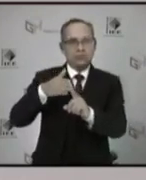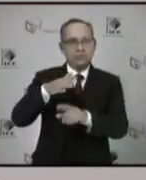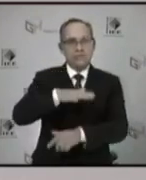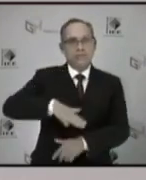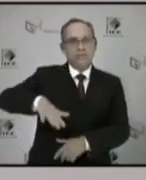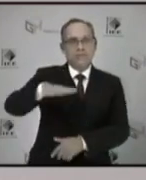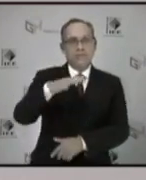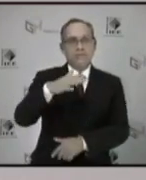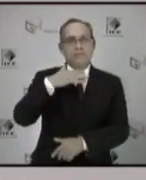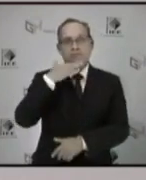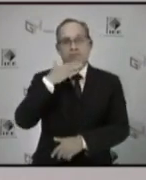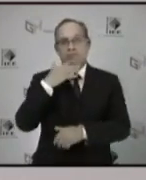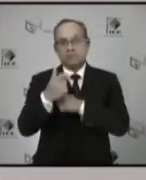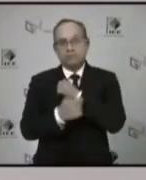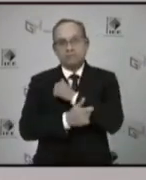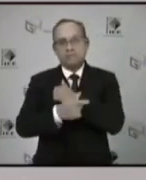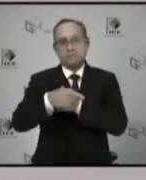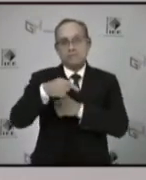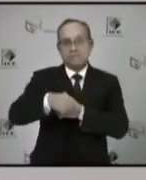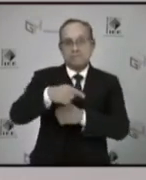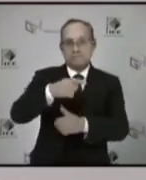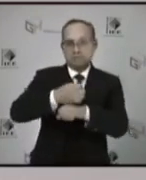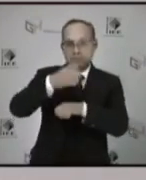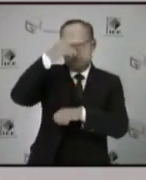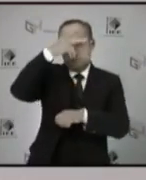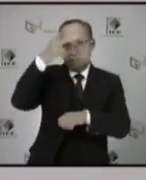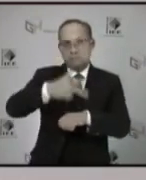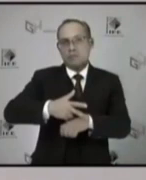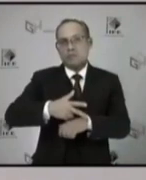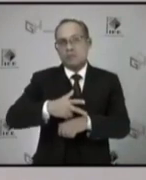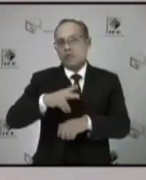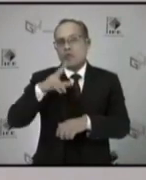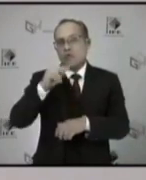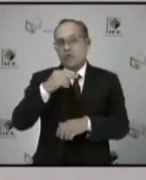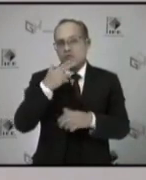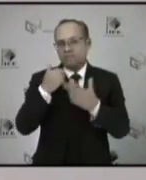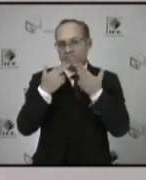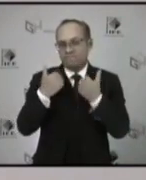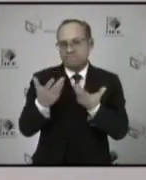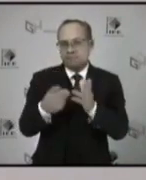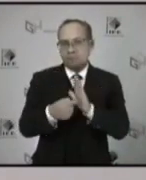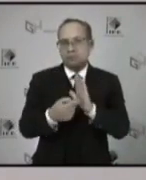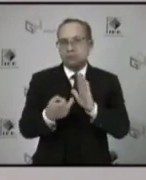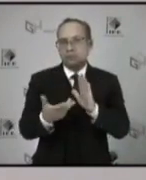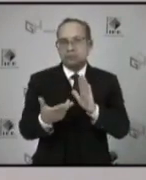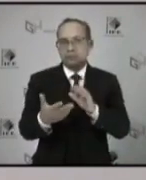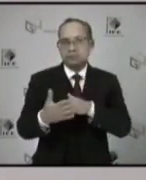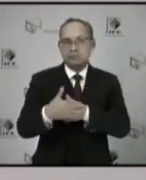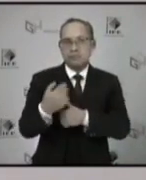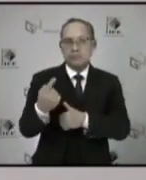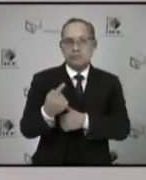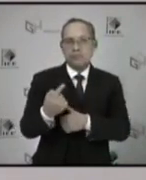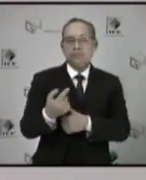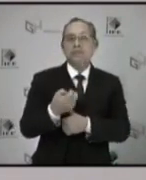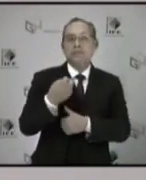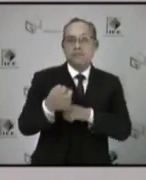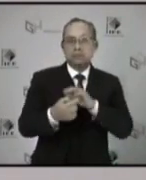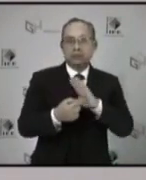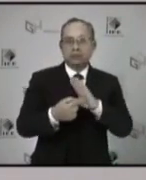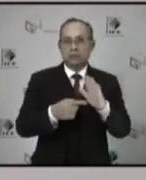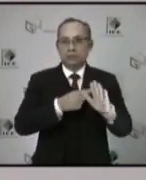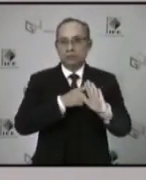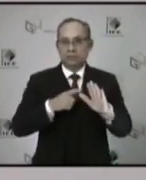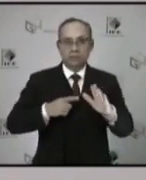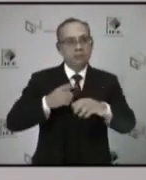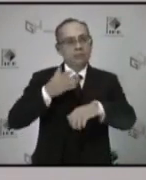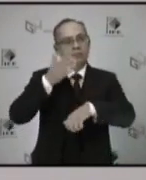funciona. No ha habido un solo caso en donde se castigue severamente a